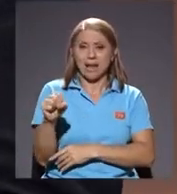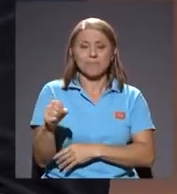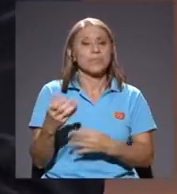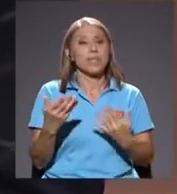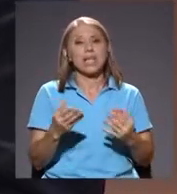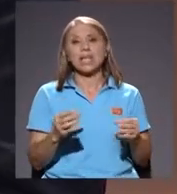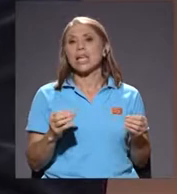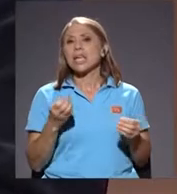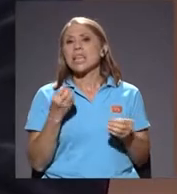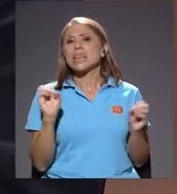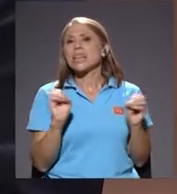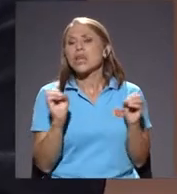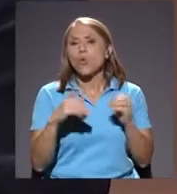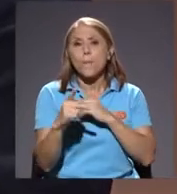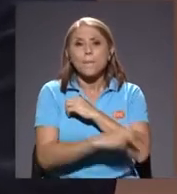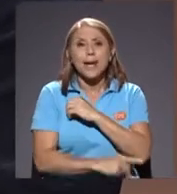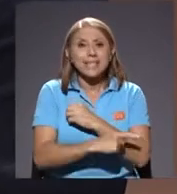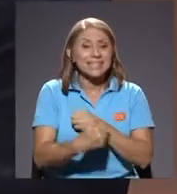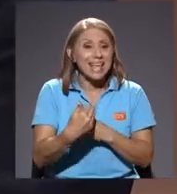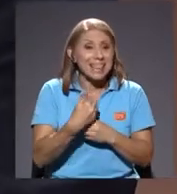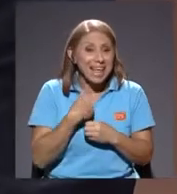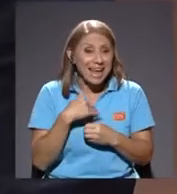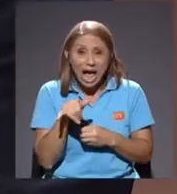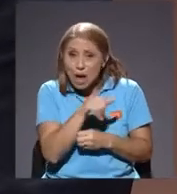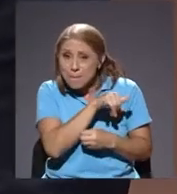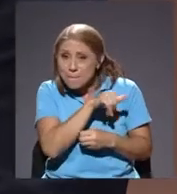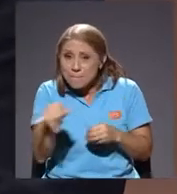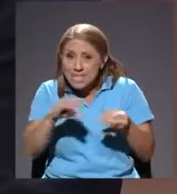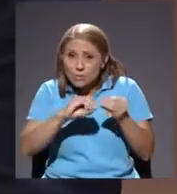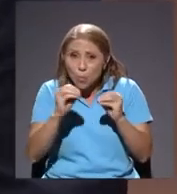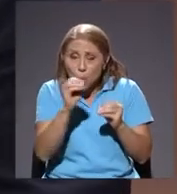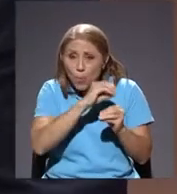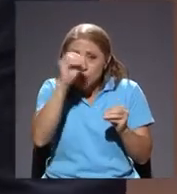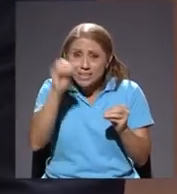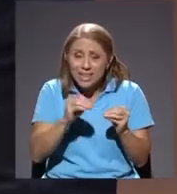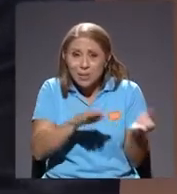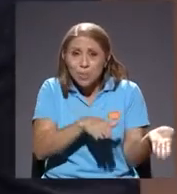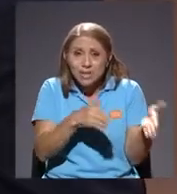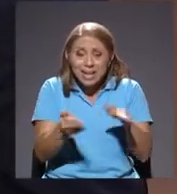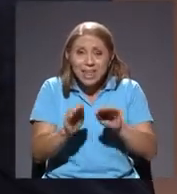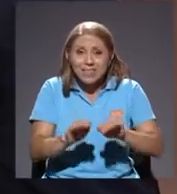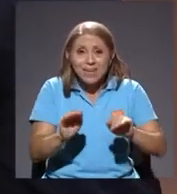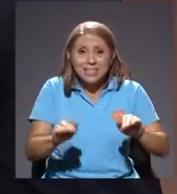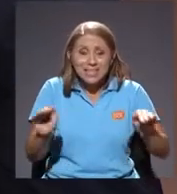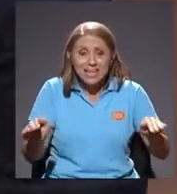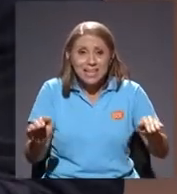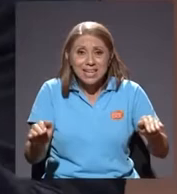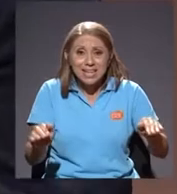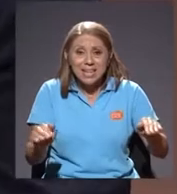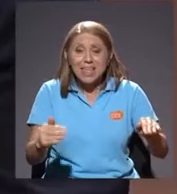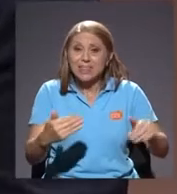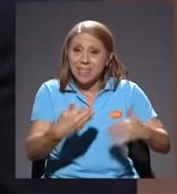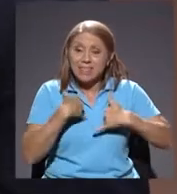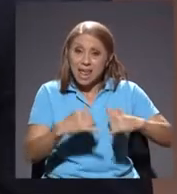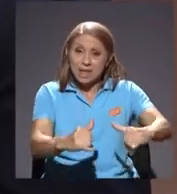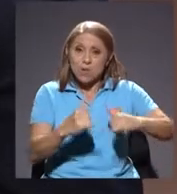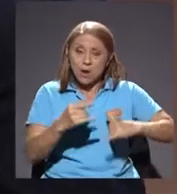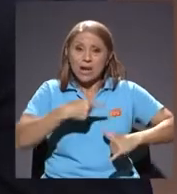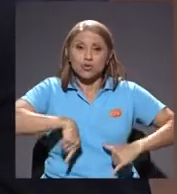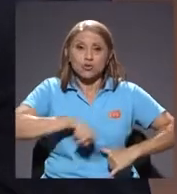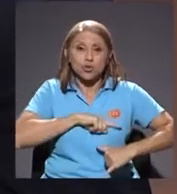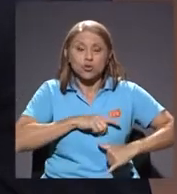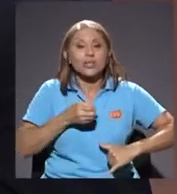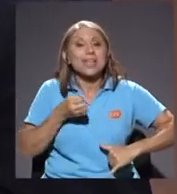el nivel de mortalidad infantil que nosotros tenemos no lo haría si el sistema de salud en general fuera como sistema